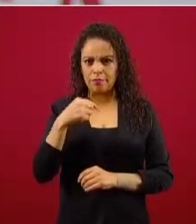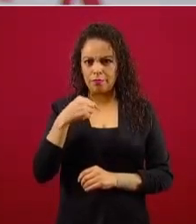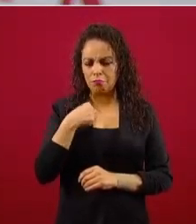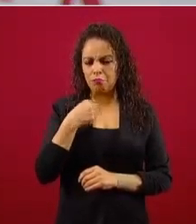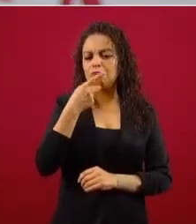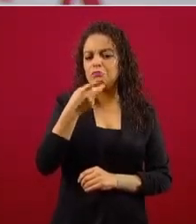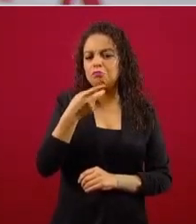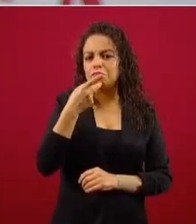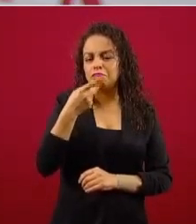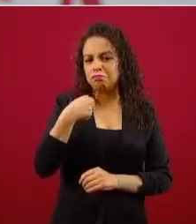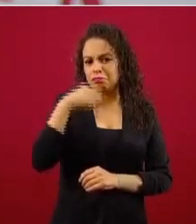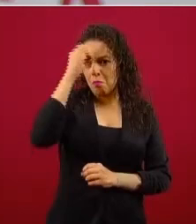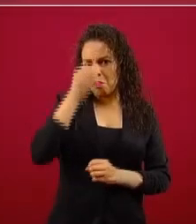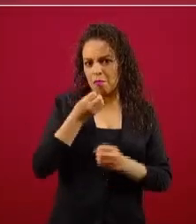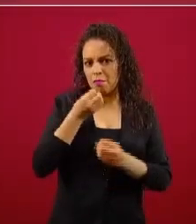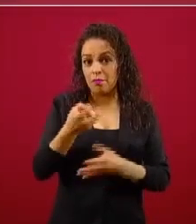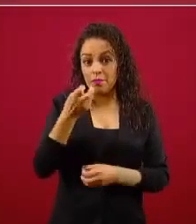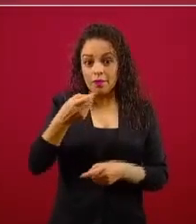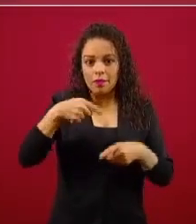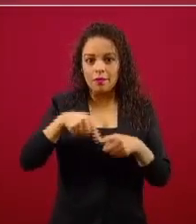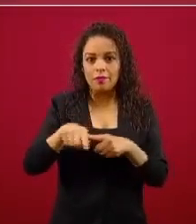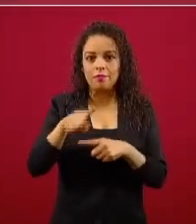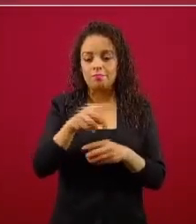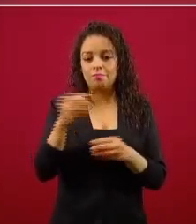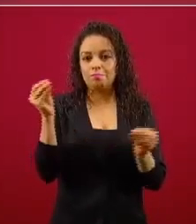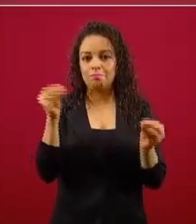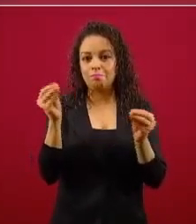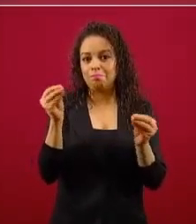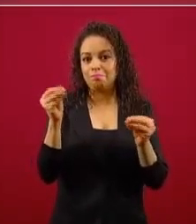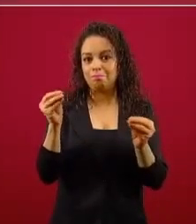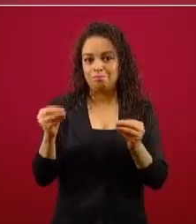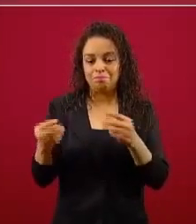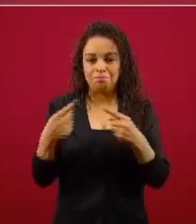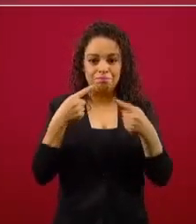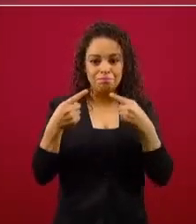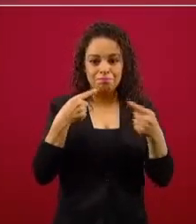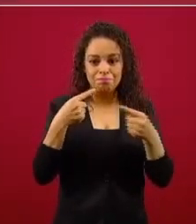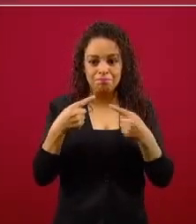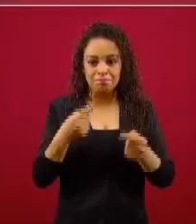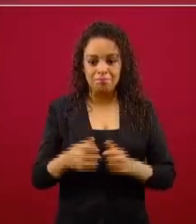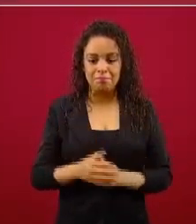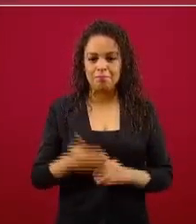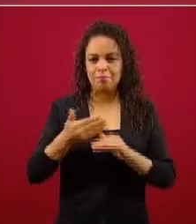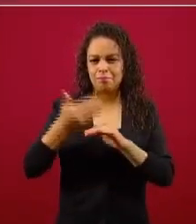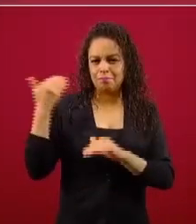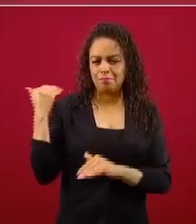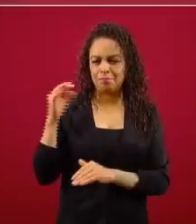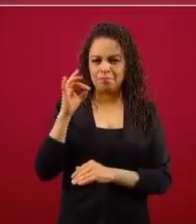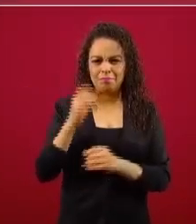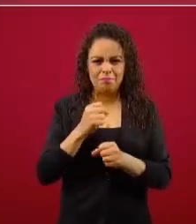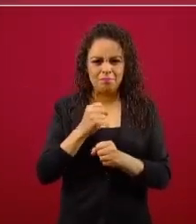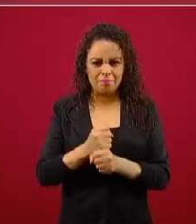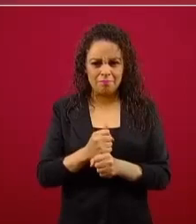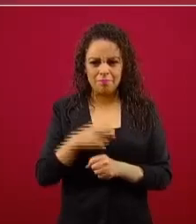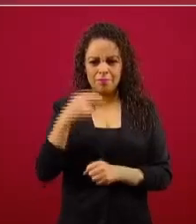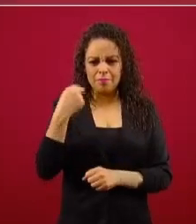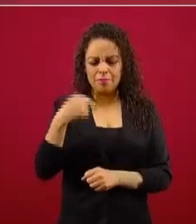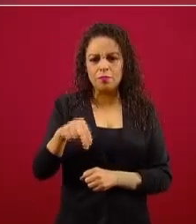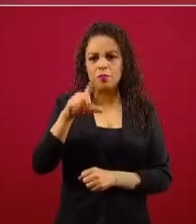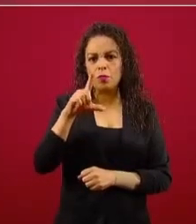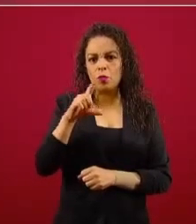Yo me acuerdo que leí un libro hace como 20 o 30 años que se llama, y lo ando buscando, que lo quiero releer,